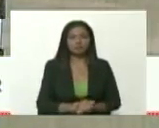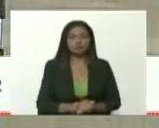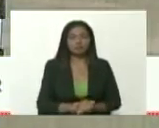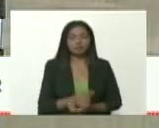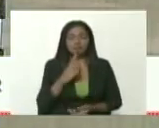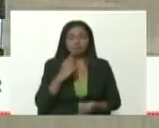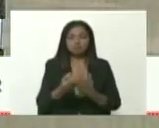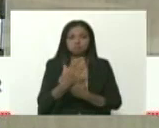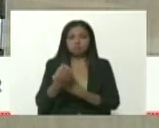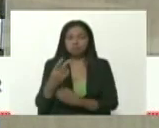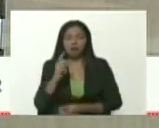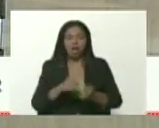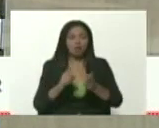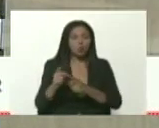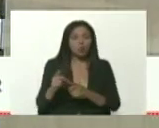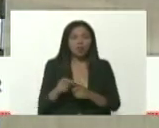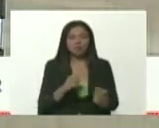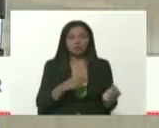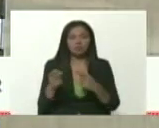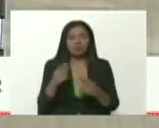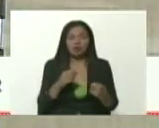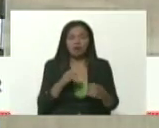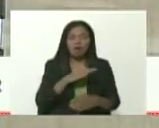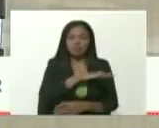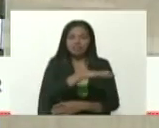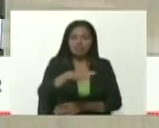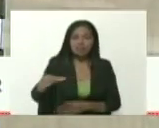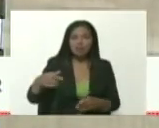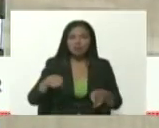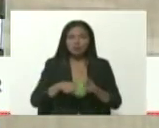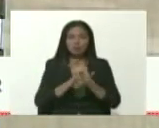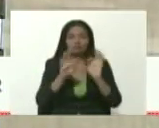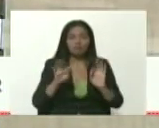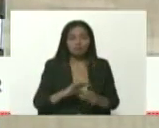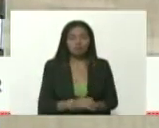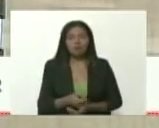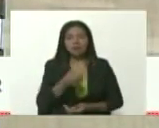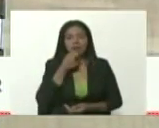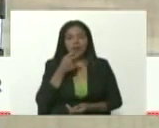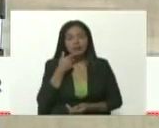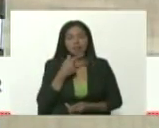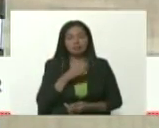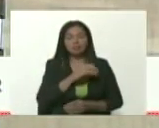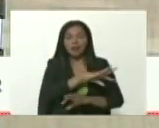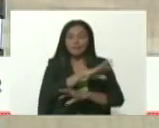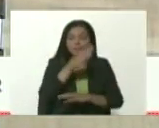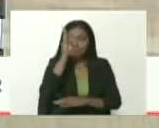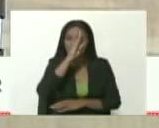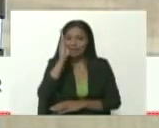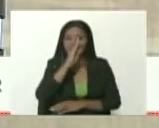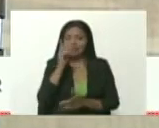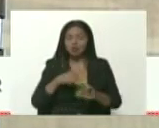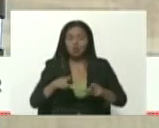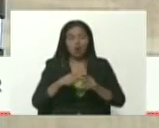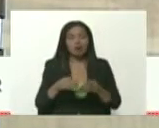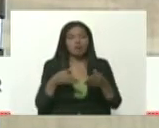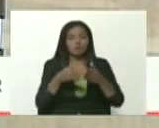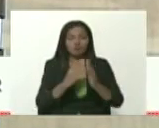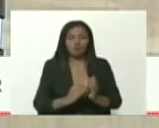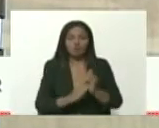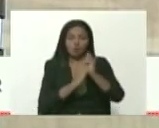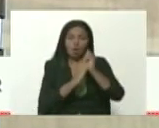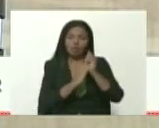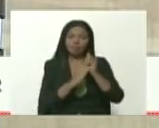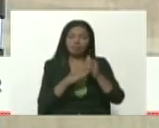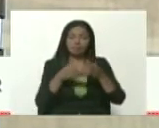escribe, arroba tuitero del llano, desde la linda Barina, tierra llanera, cuna del gigante Chávez, le mandamos